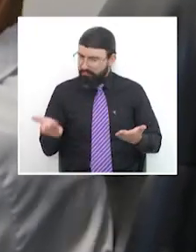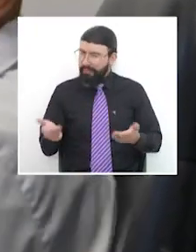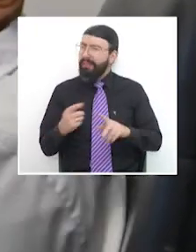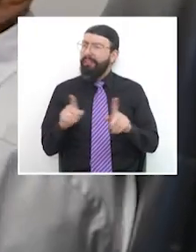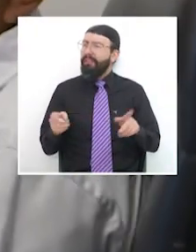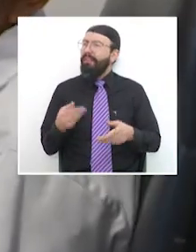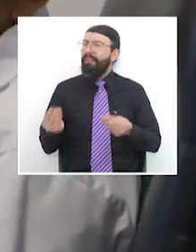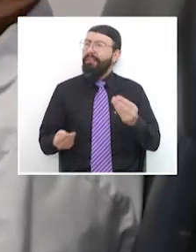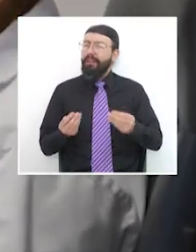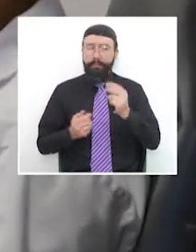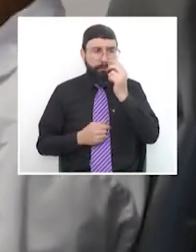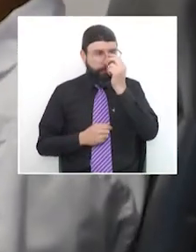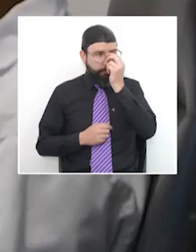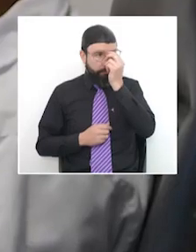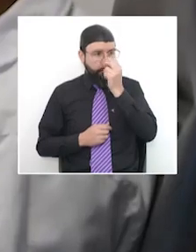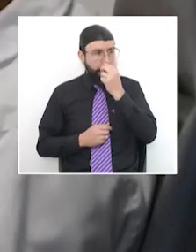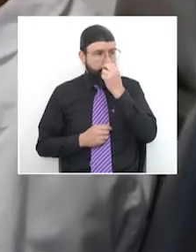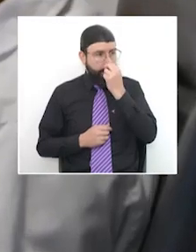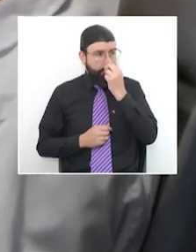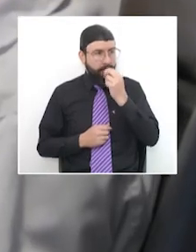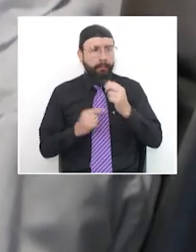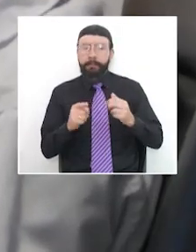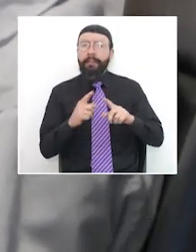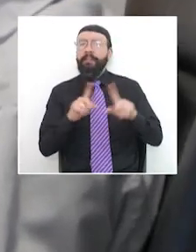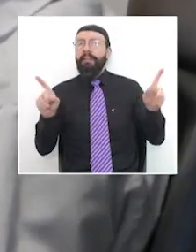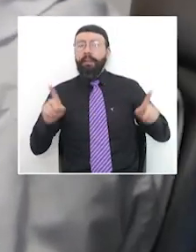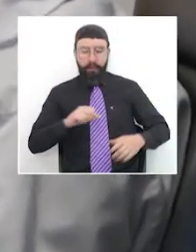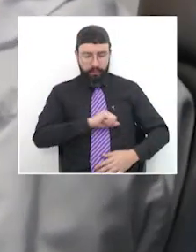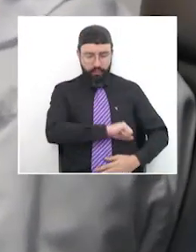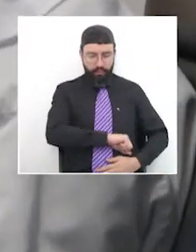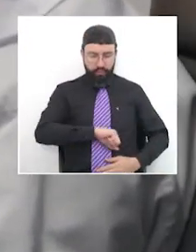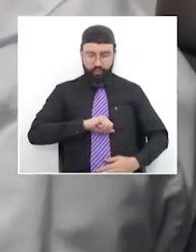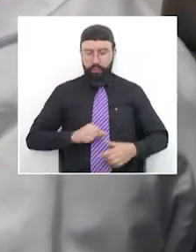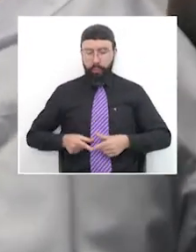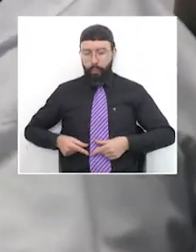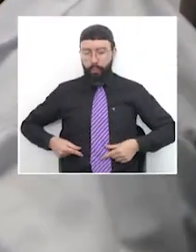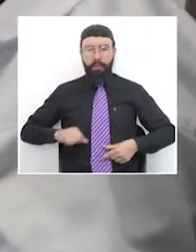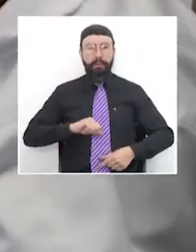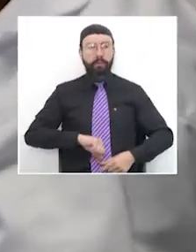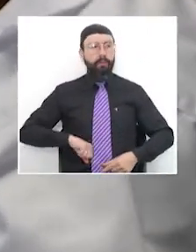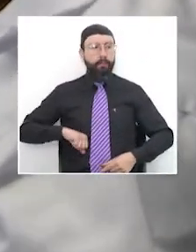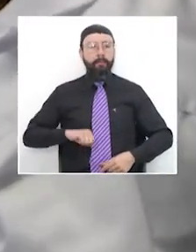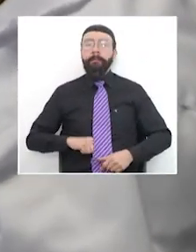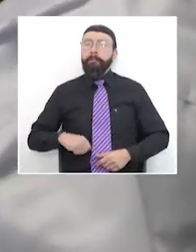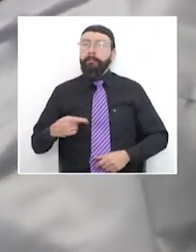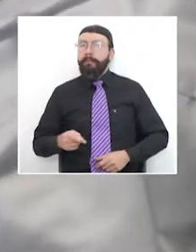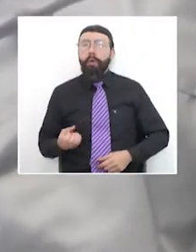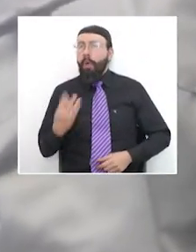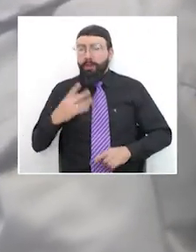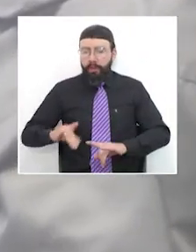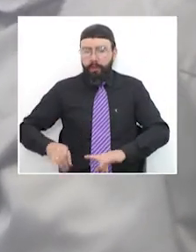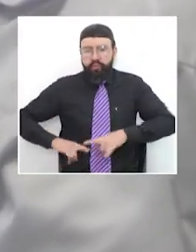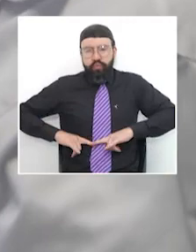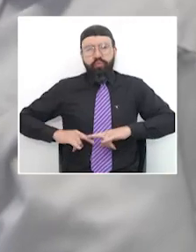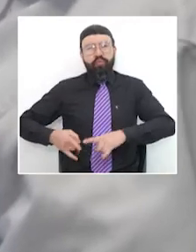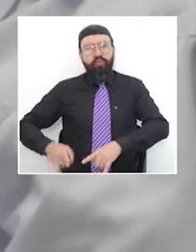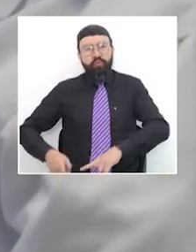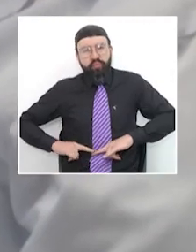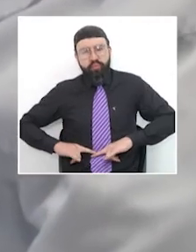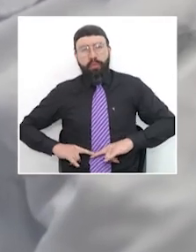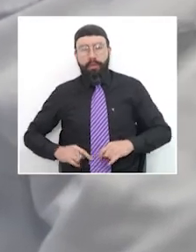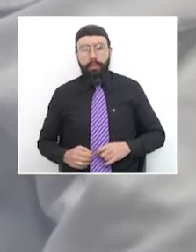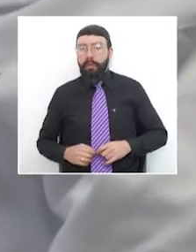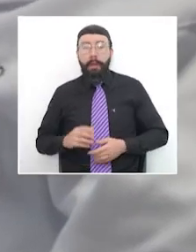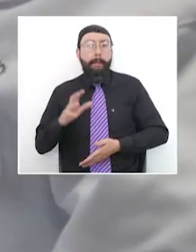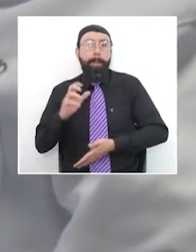estos dos. Estos dos transductores, la diferencia lo llamamos en megahertz. Según los megahertz, entre